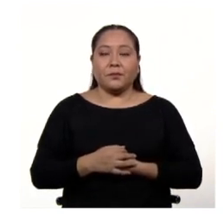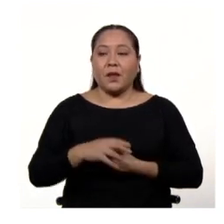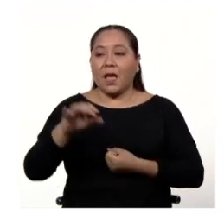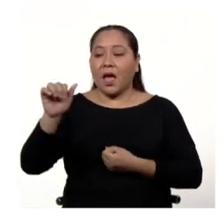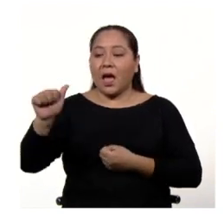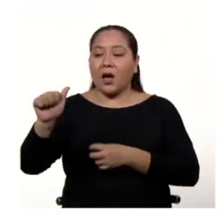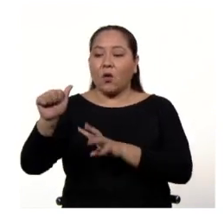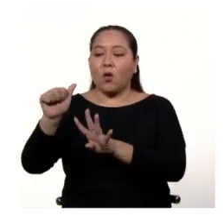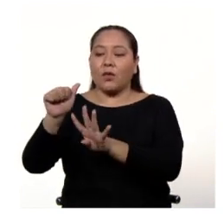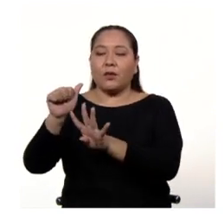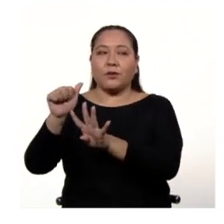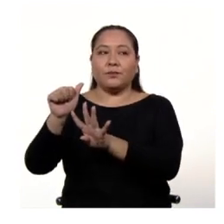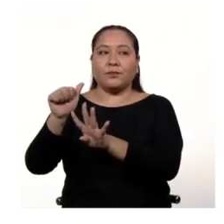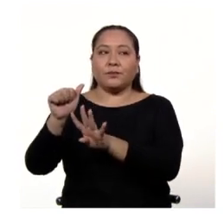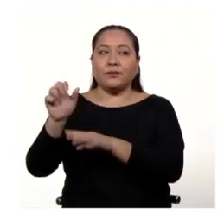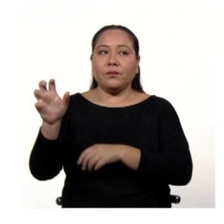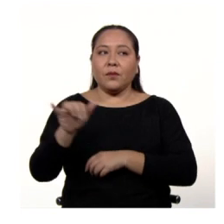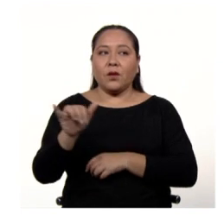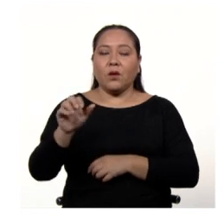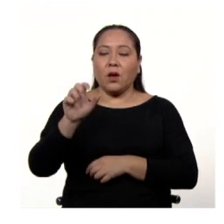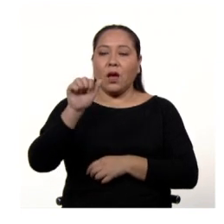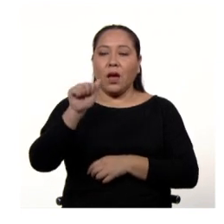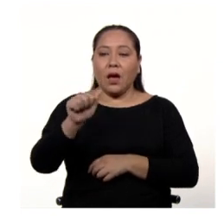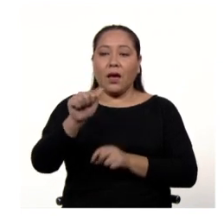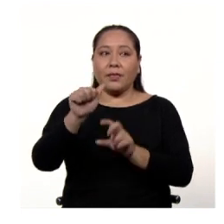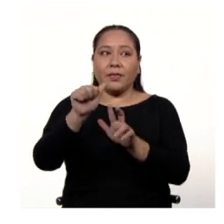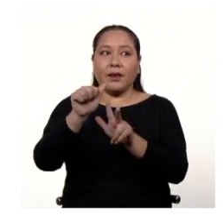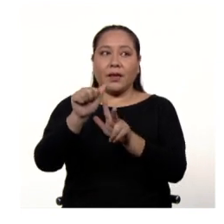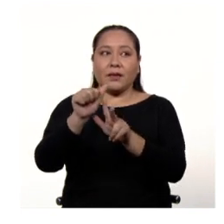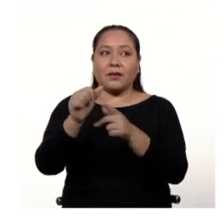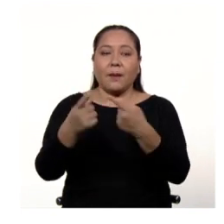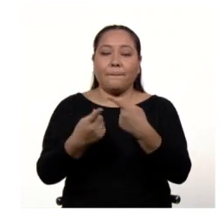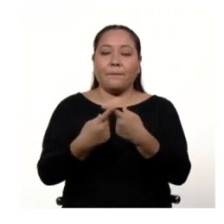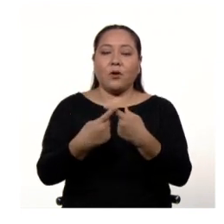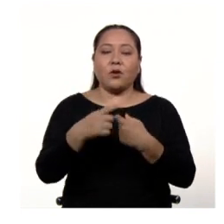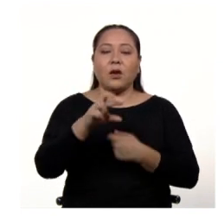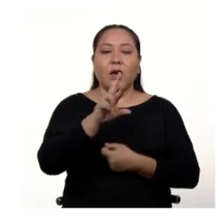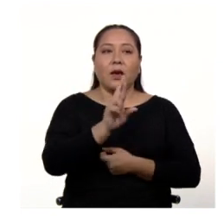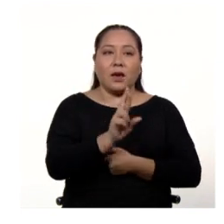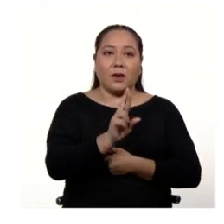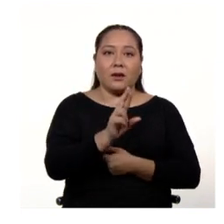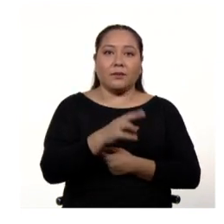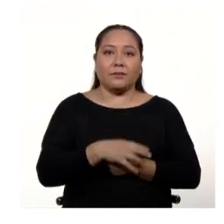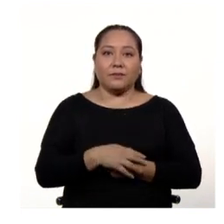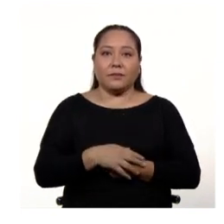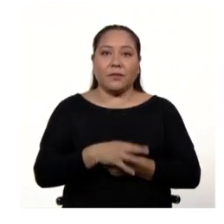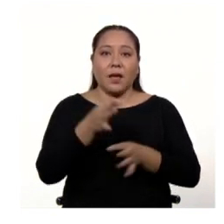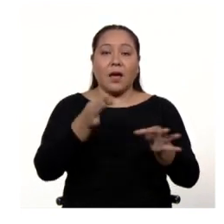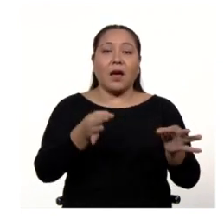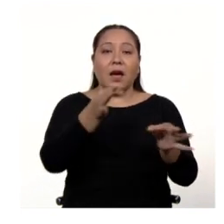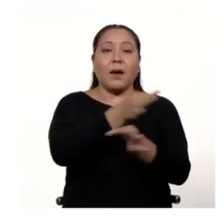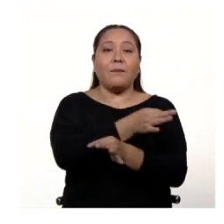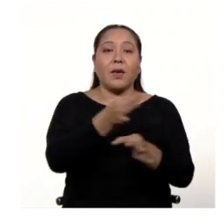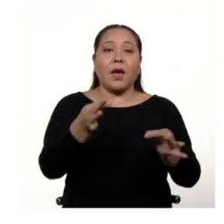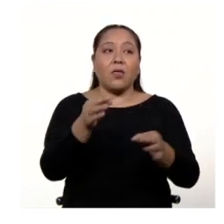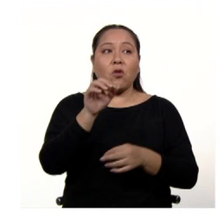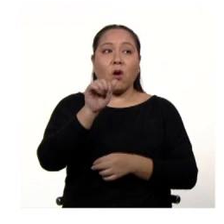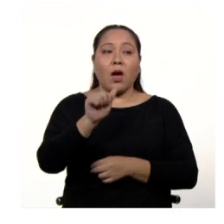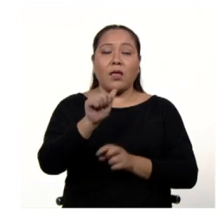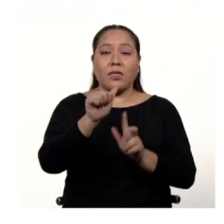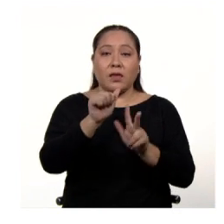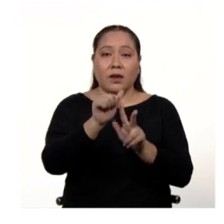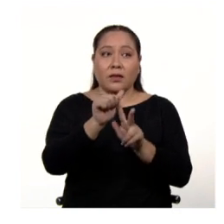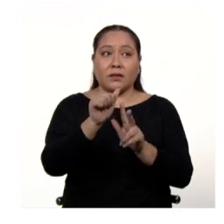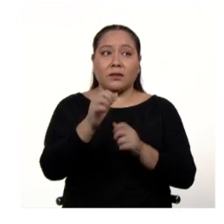A sub 4 es igual a A sub 3 que multiplica a la razón R. Reemplazando en A